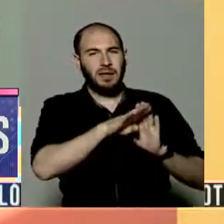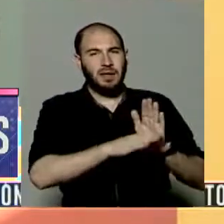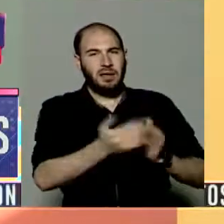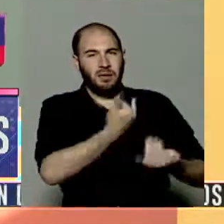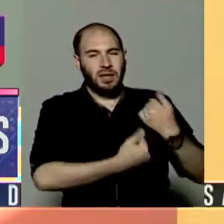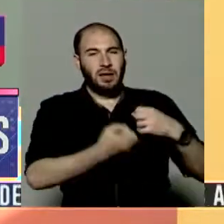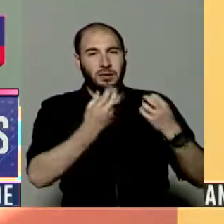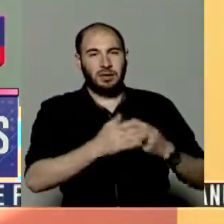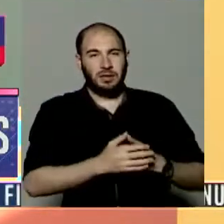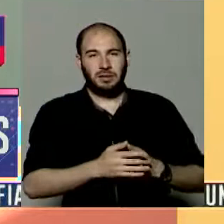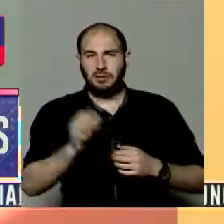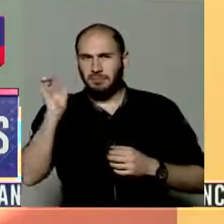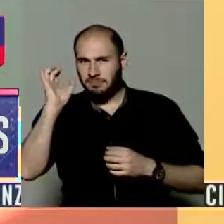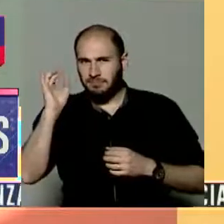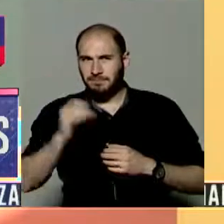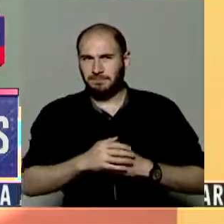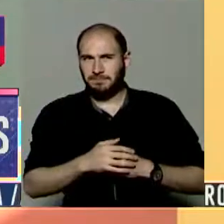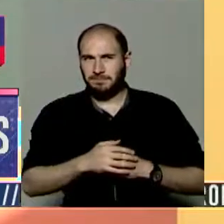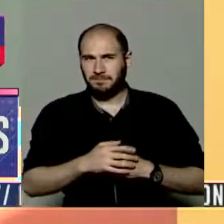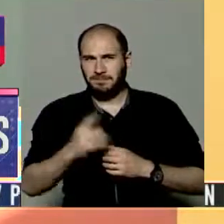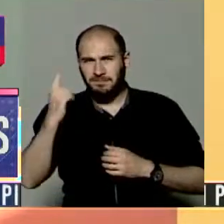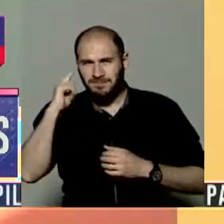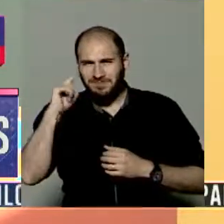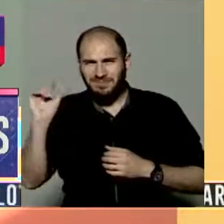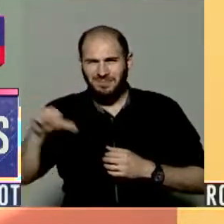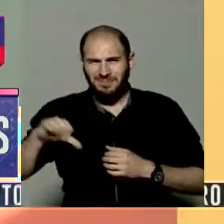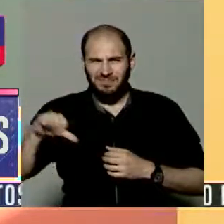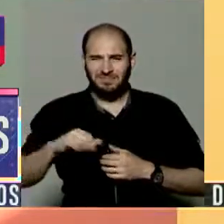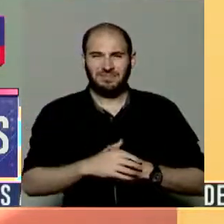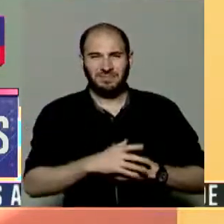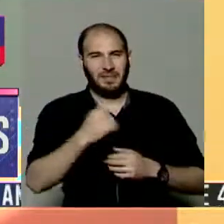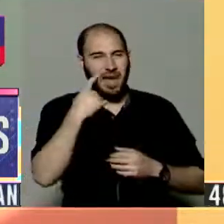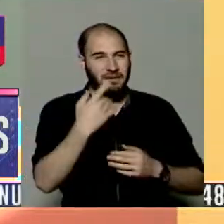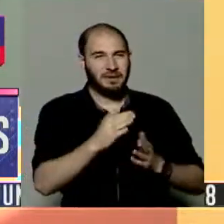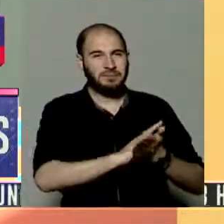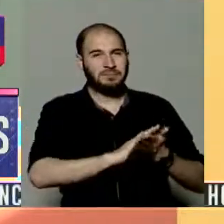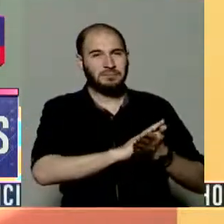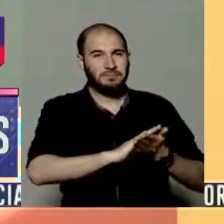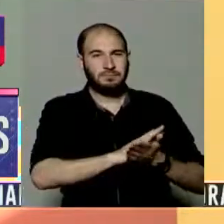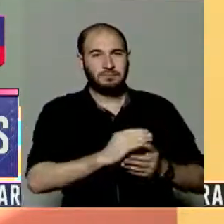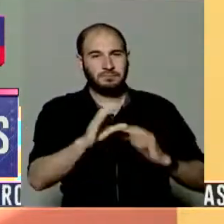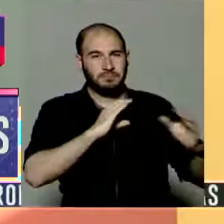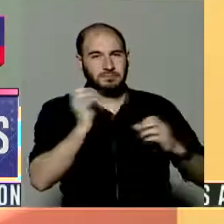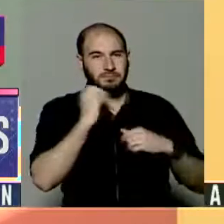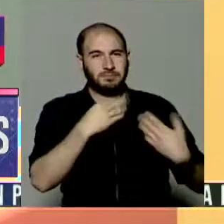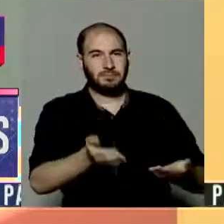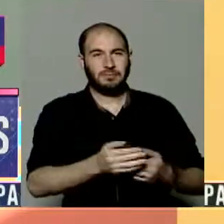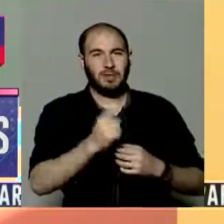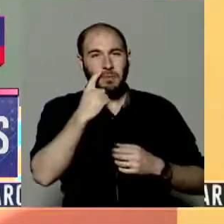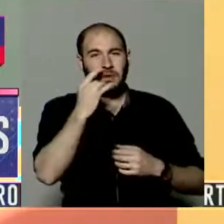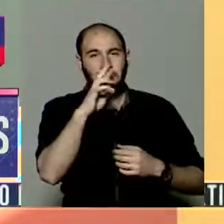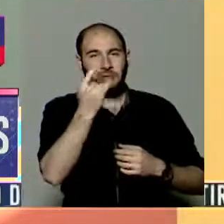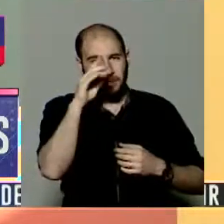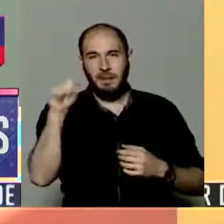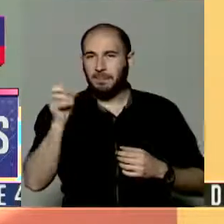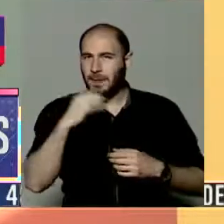porque ya compartíamos algunos datos. Discúlpame, Sí. te escucho muy mal. A ver, vamos a ver si podemos mejorar la comunicación con Rubén. Ahí